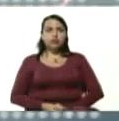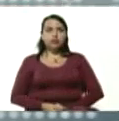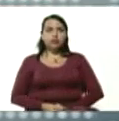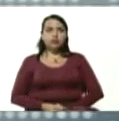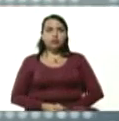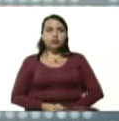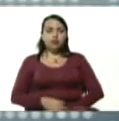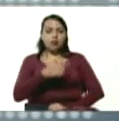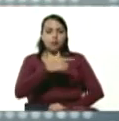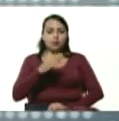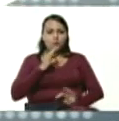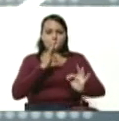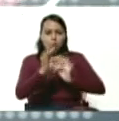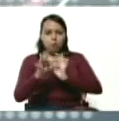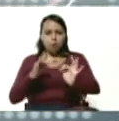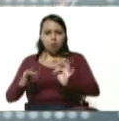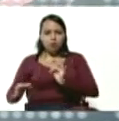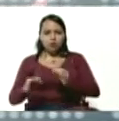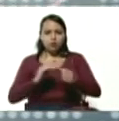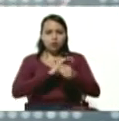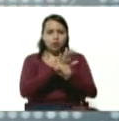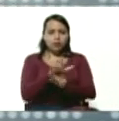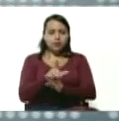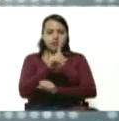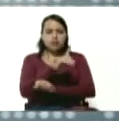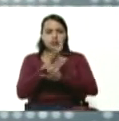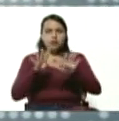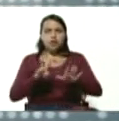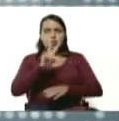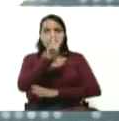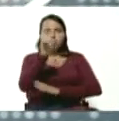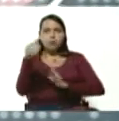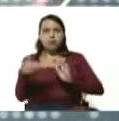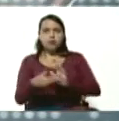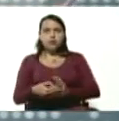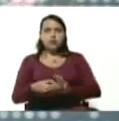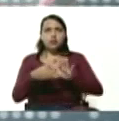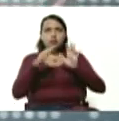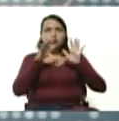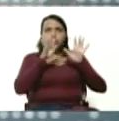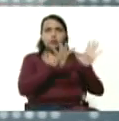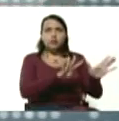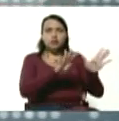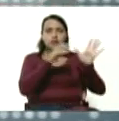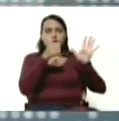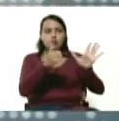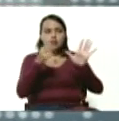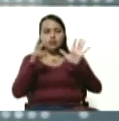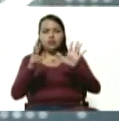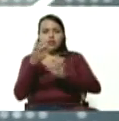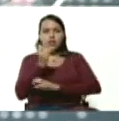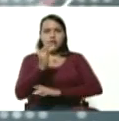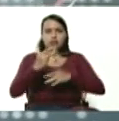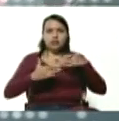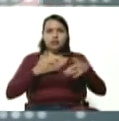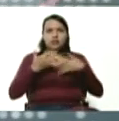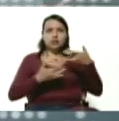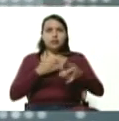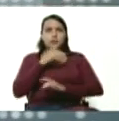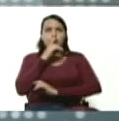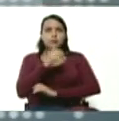infectados por COVID-19, 2,967 se encuentran sin síntomas en la actualidad,